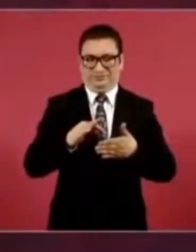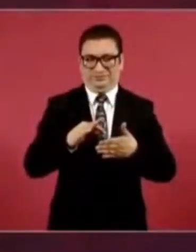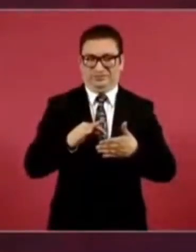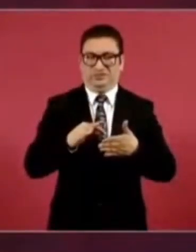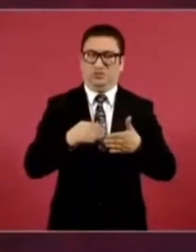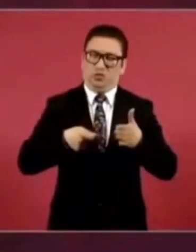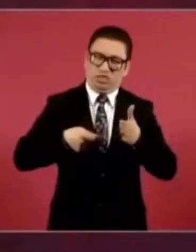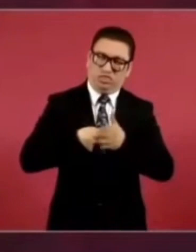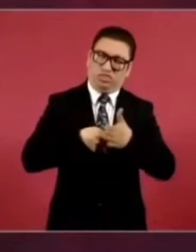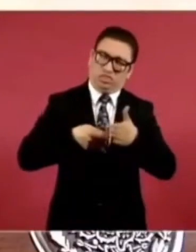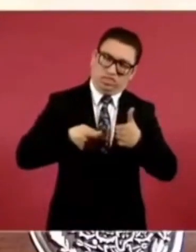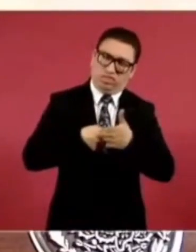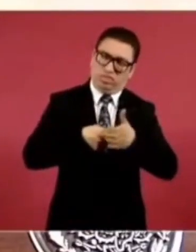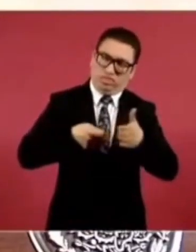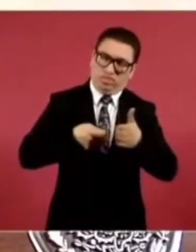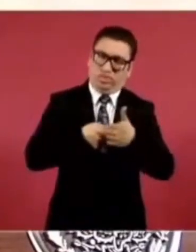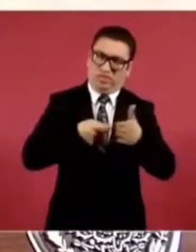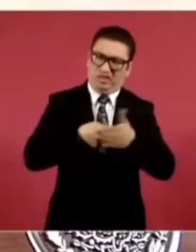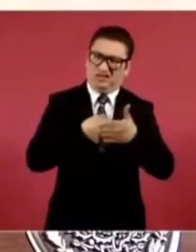palo.